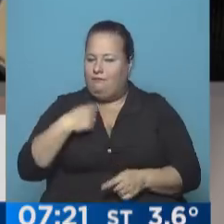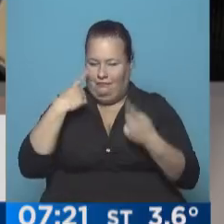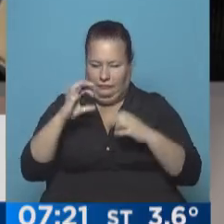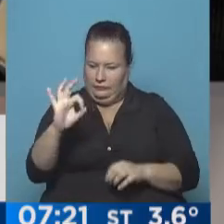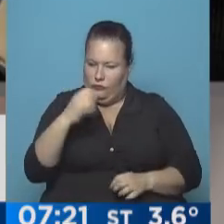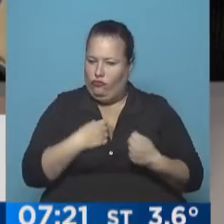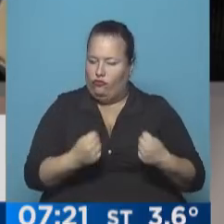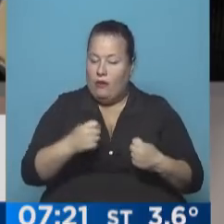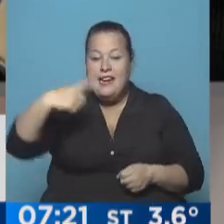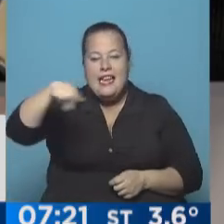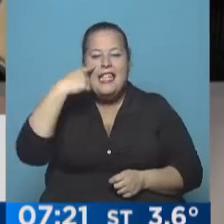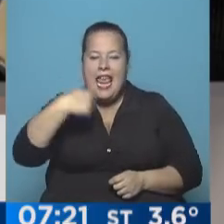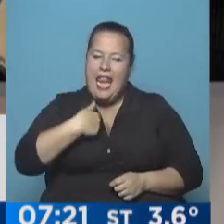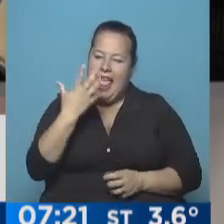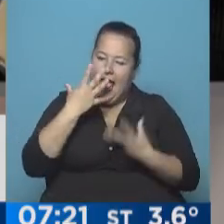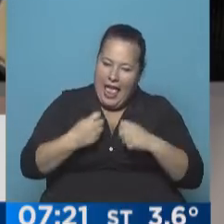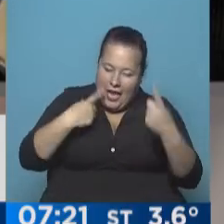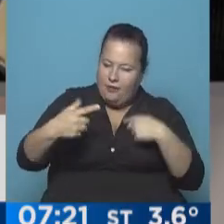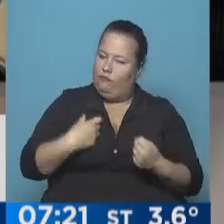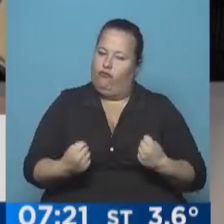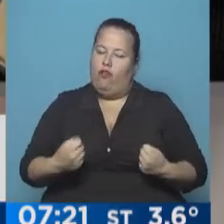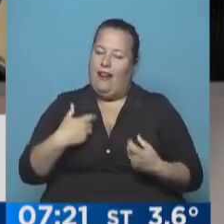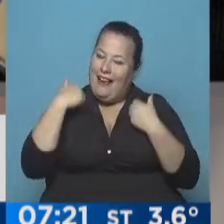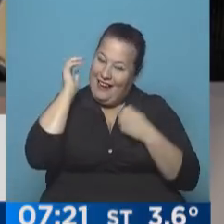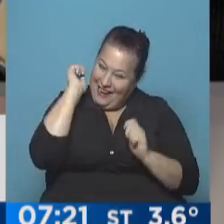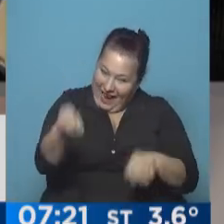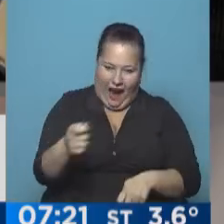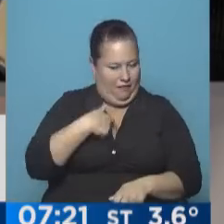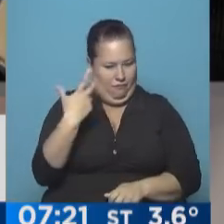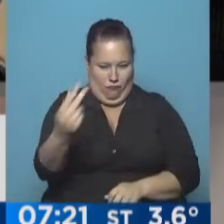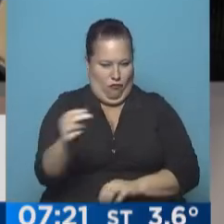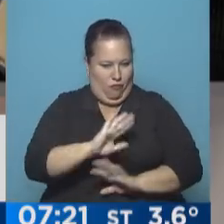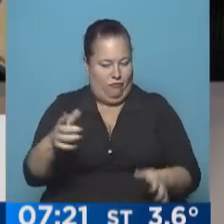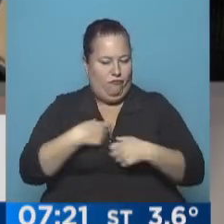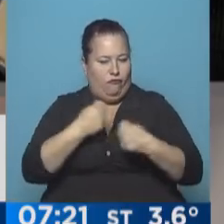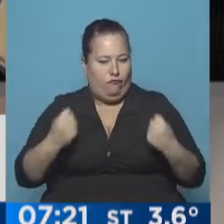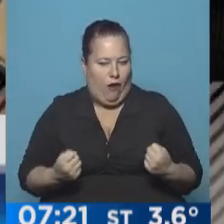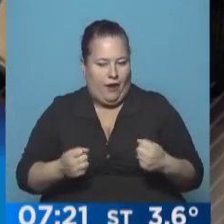lloraba. Ellos querían verme llorar, yo no los iba a dejar que me vean así.